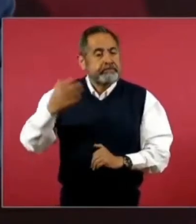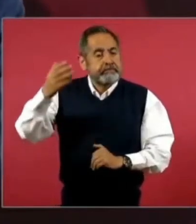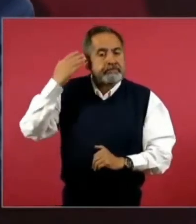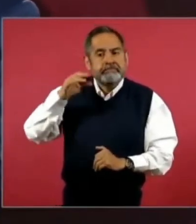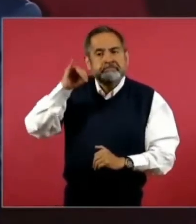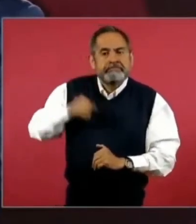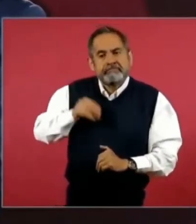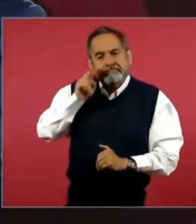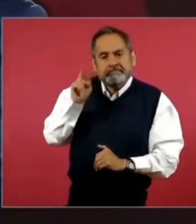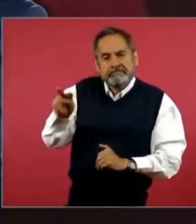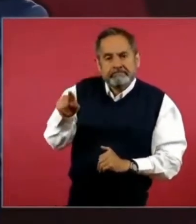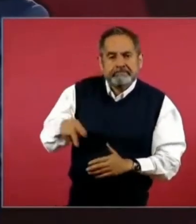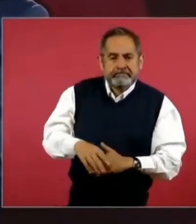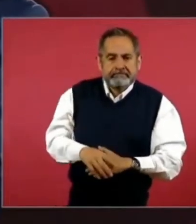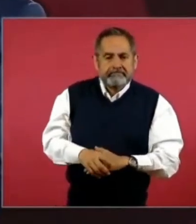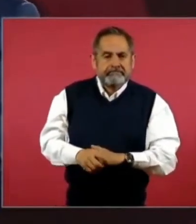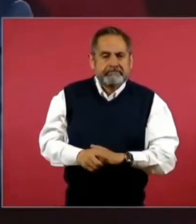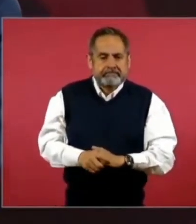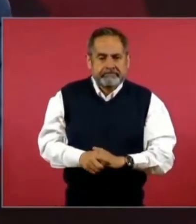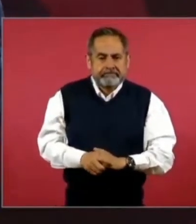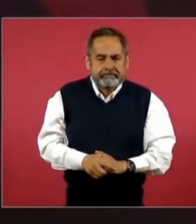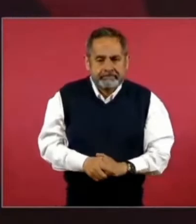visto.